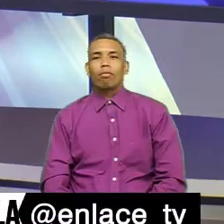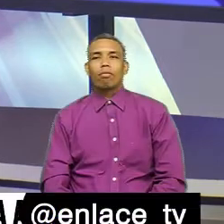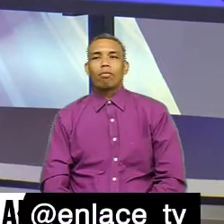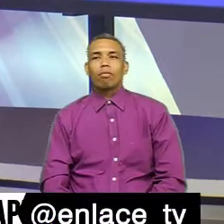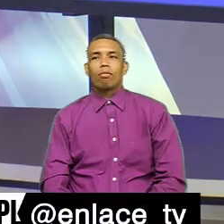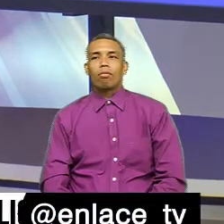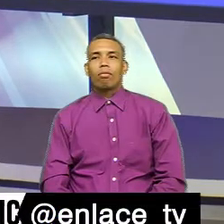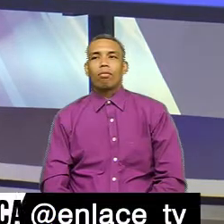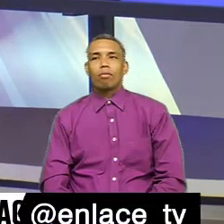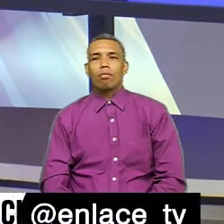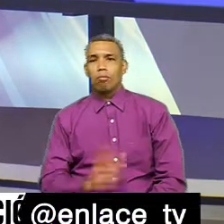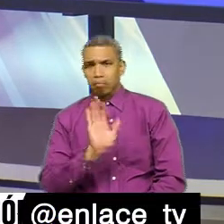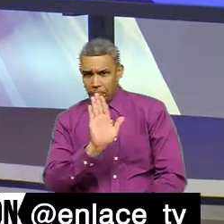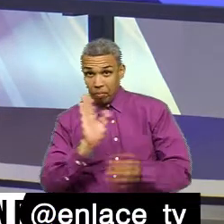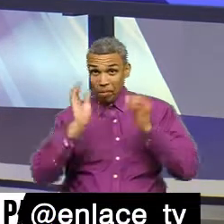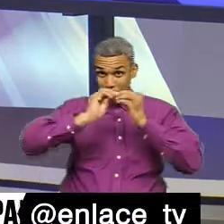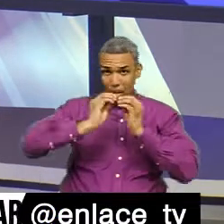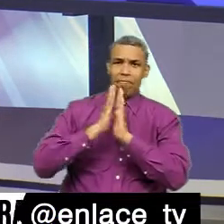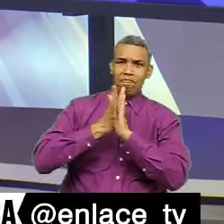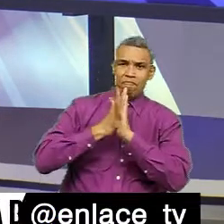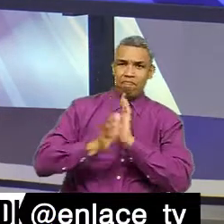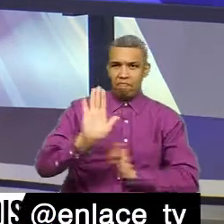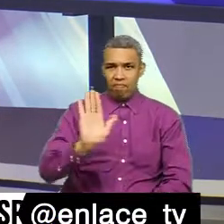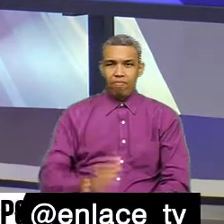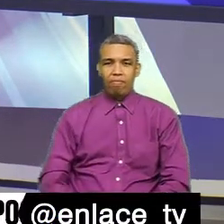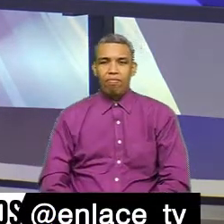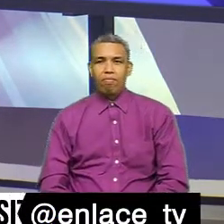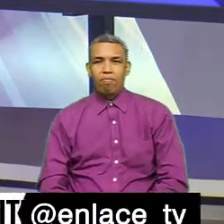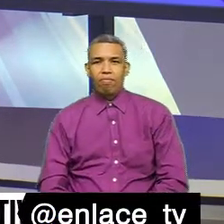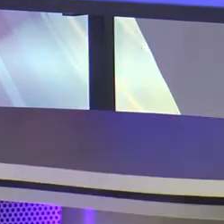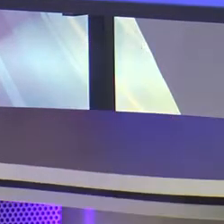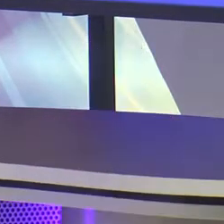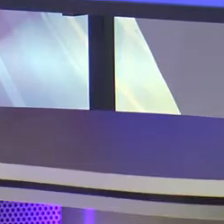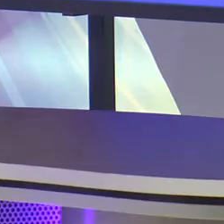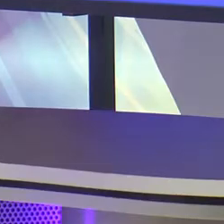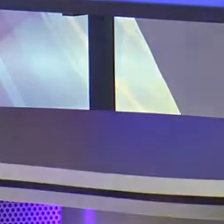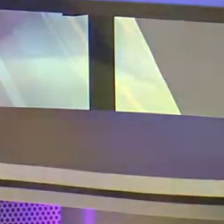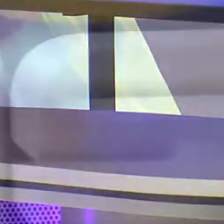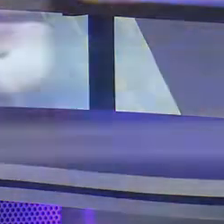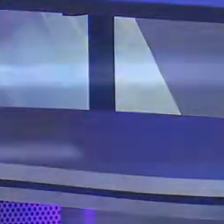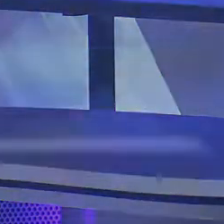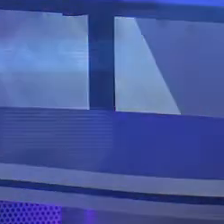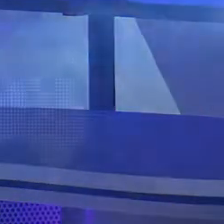Más información en Enlace Noticias después de la pausa. Ya regresamos.